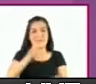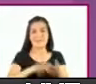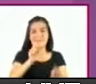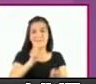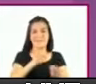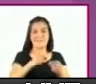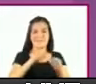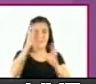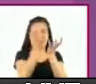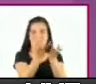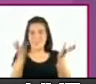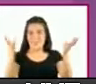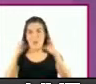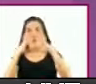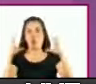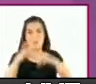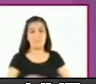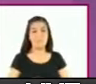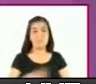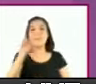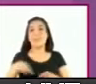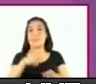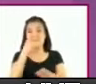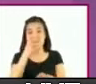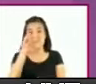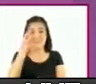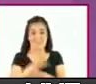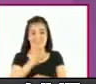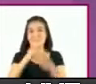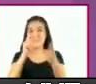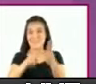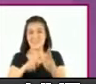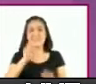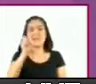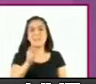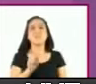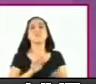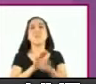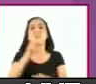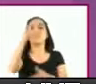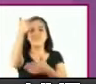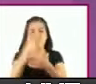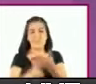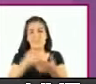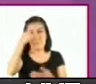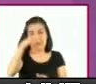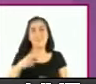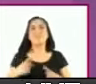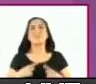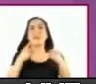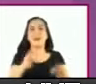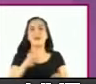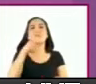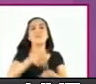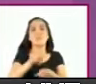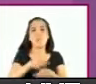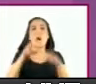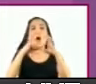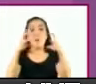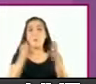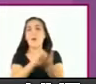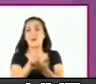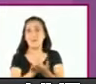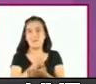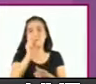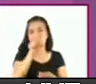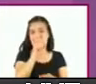adorno. En la tercera columna escribimos la operación que nos ayuda a obtener el lugar de los globos azules